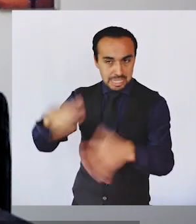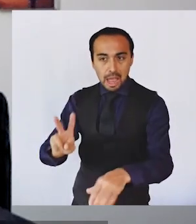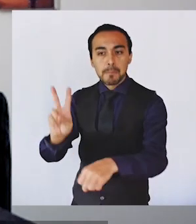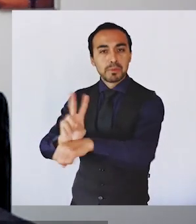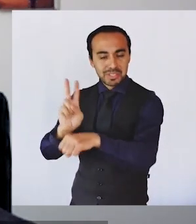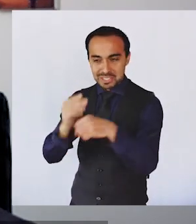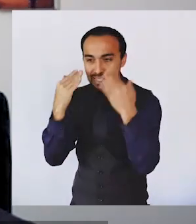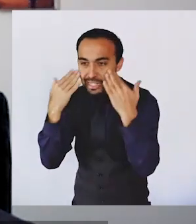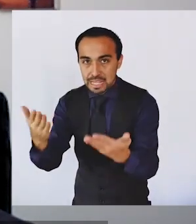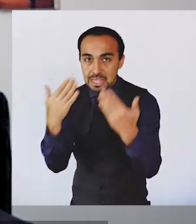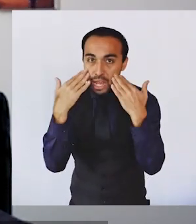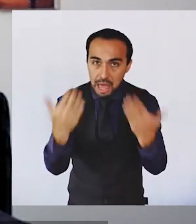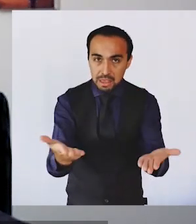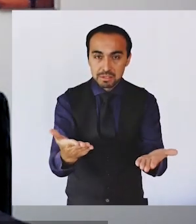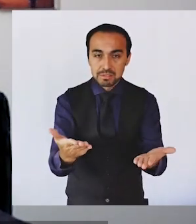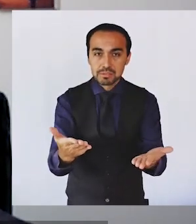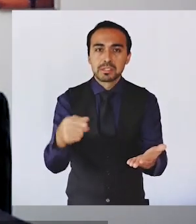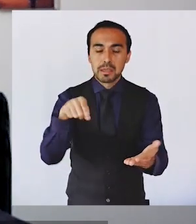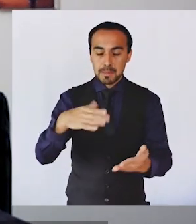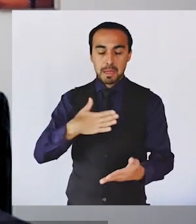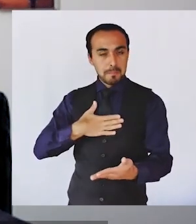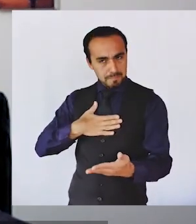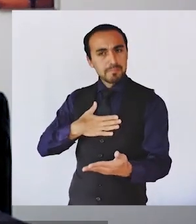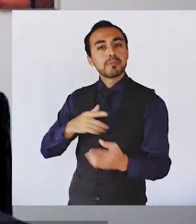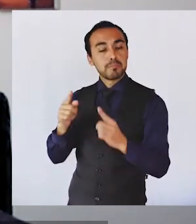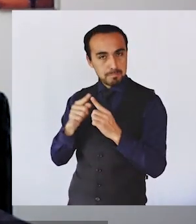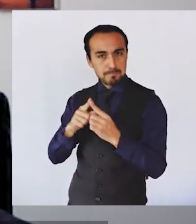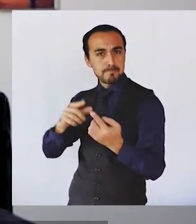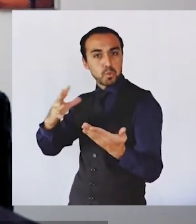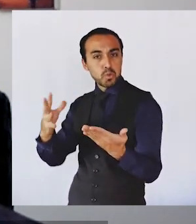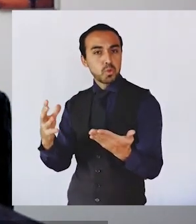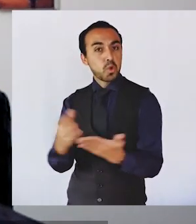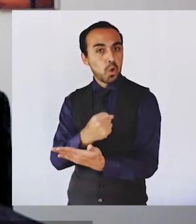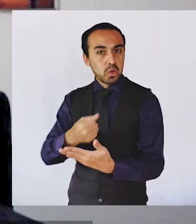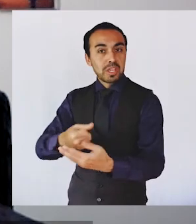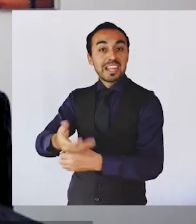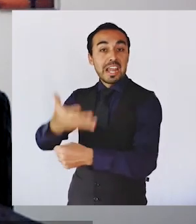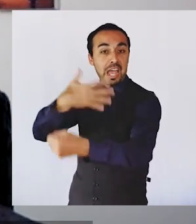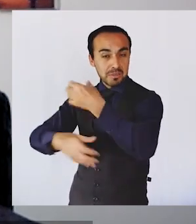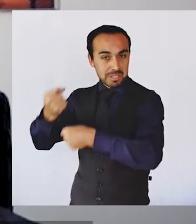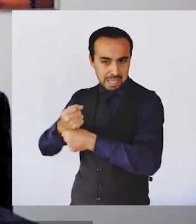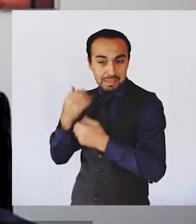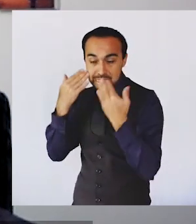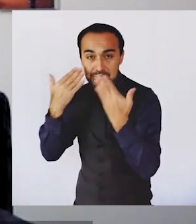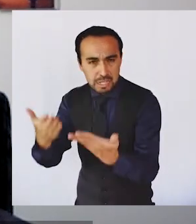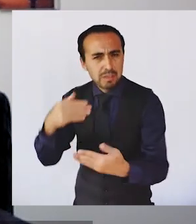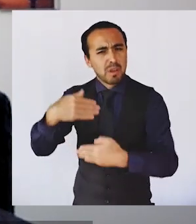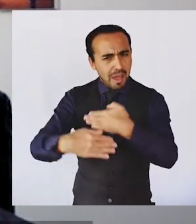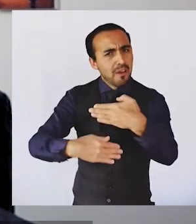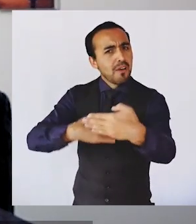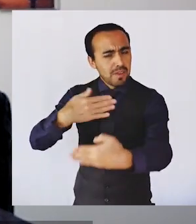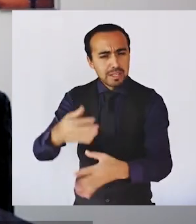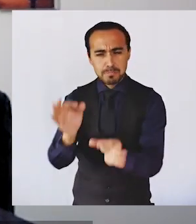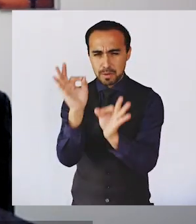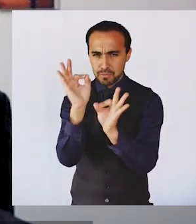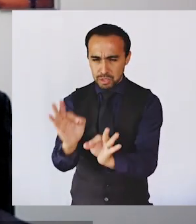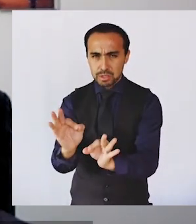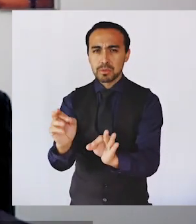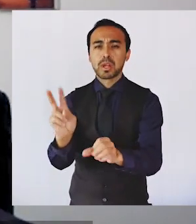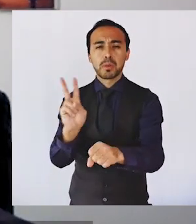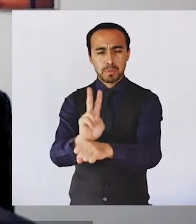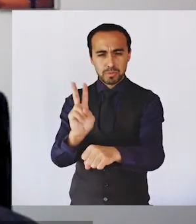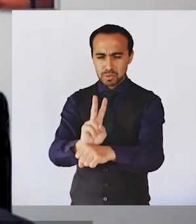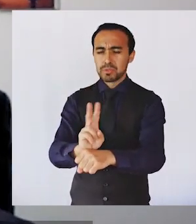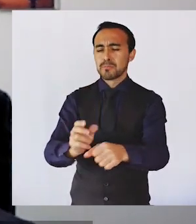pasado. Es un tremendo avance en el perfeccionamiento y la progresión académica de nuestros profesionales. Y por último,